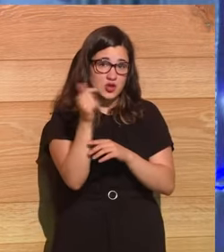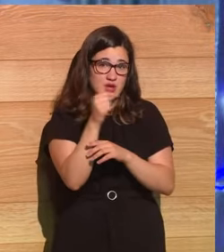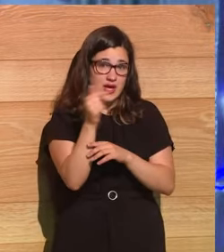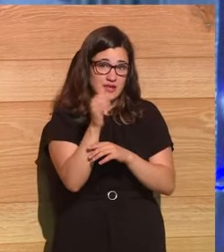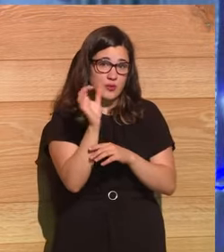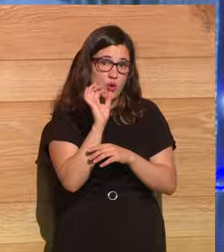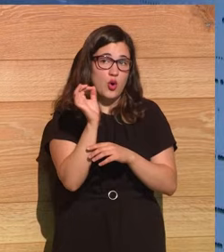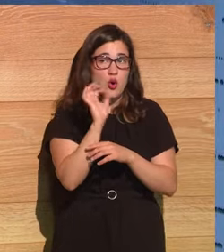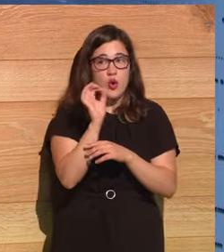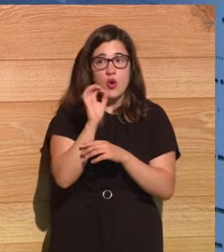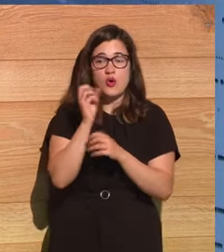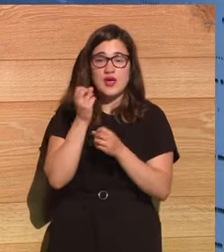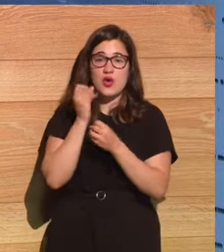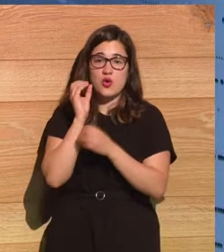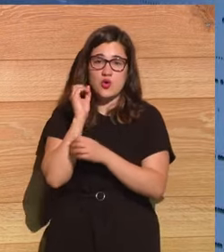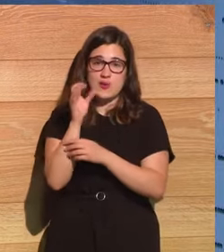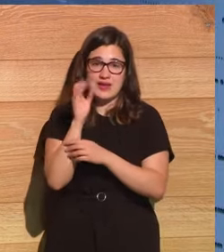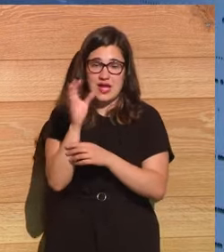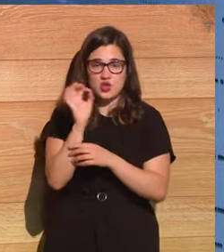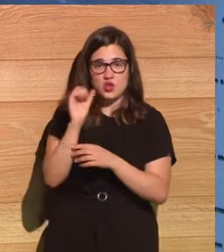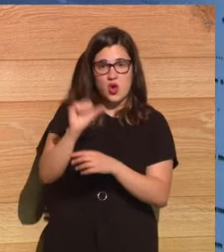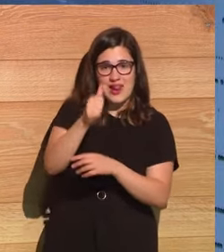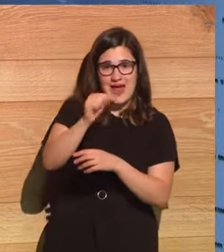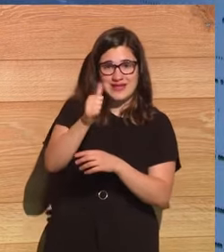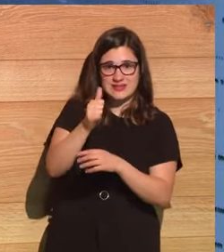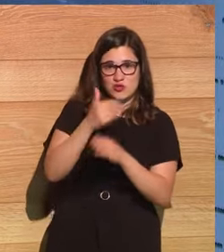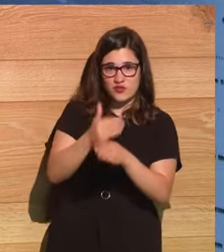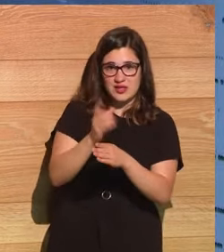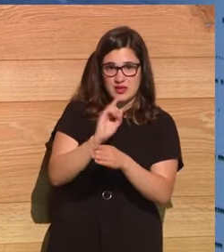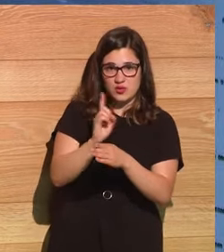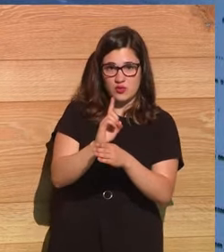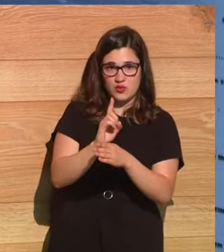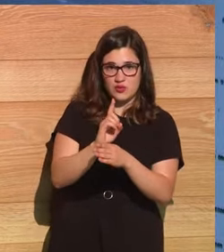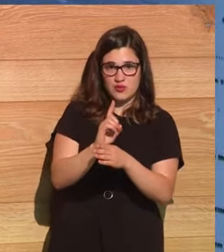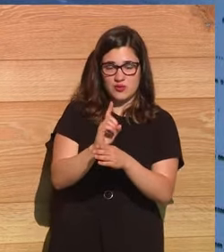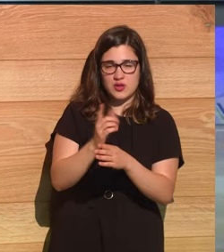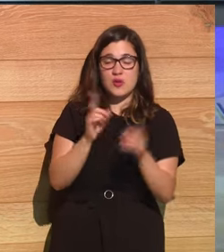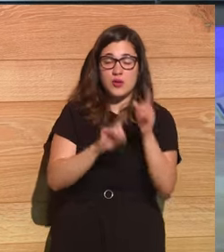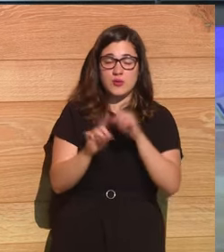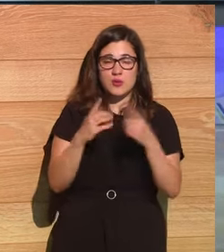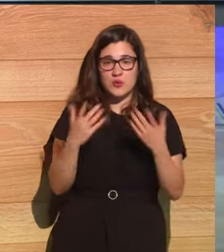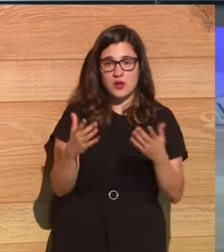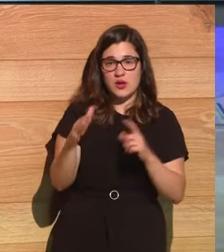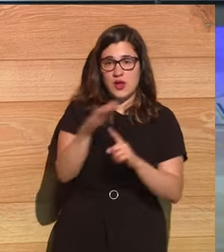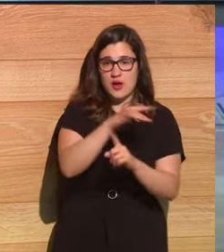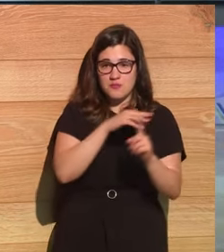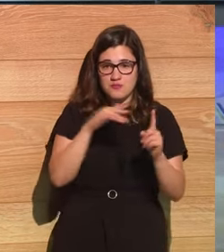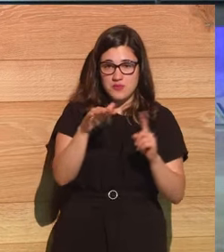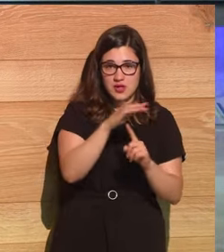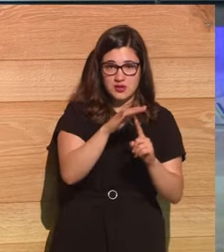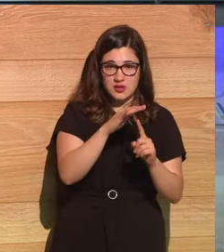suficientes comentarios buenos o likes. O sea, que yo creo que ahí ha sido el problema, es que se ha desnaturalizado el ambiente